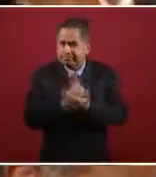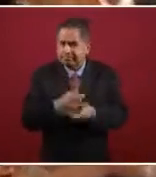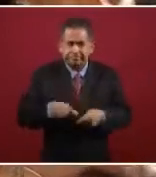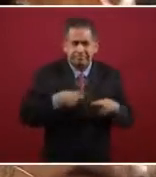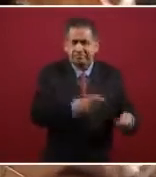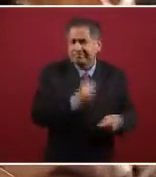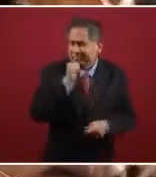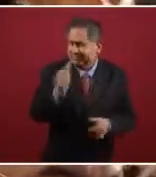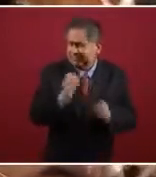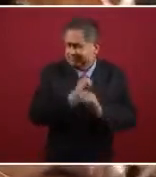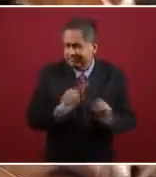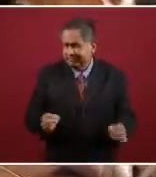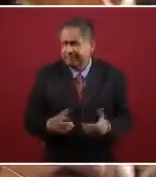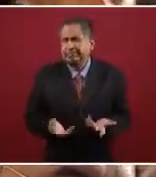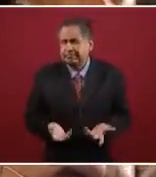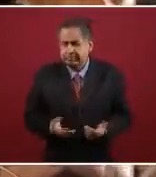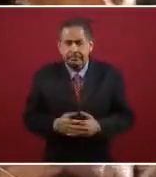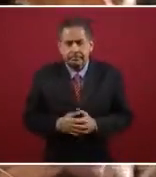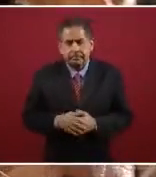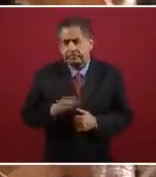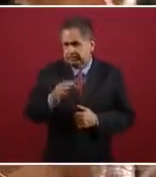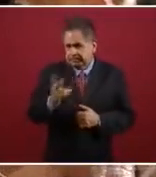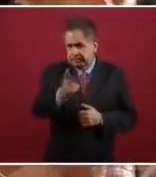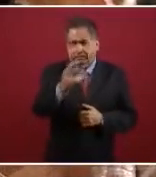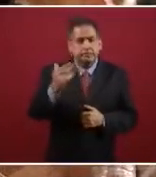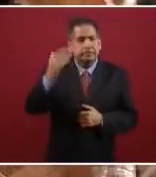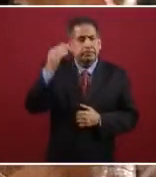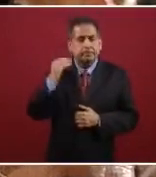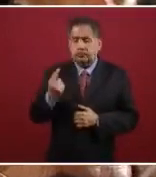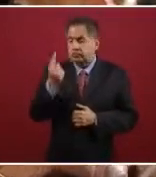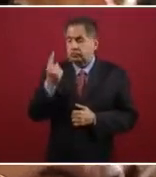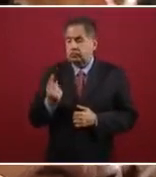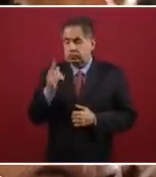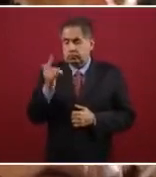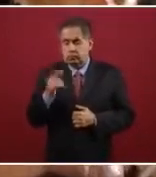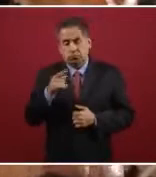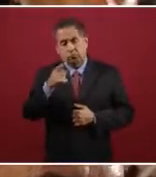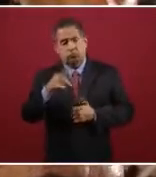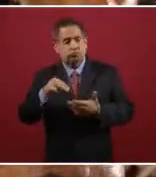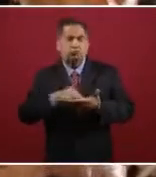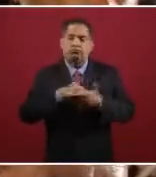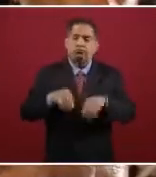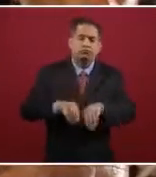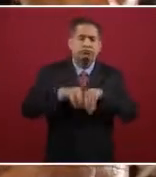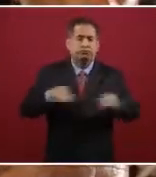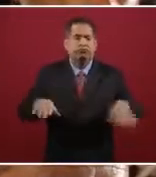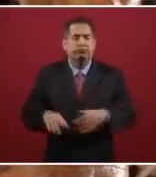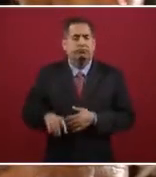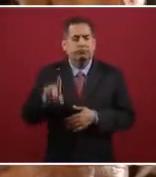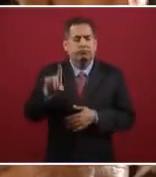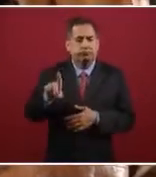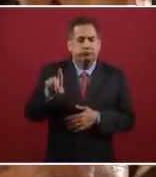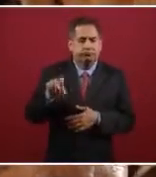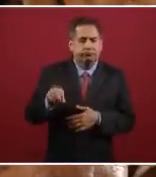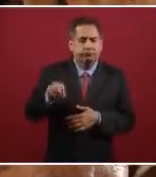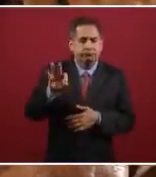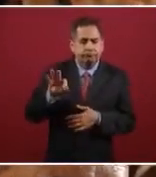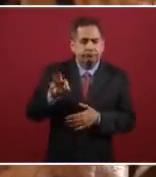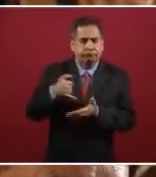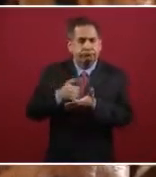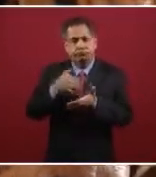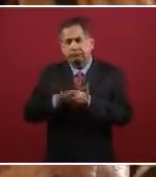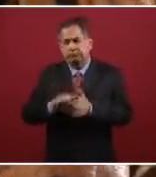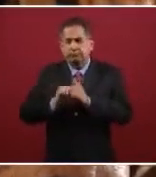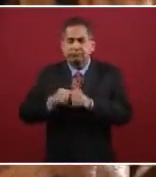presidente el pasado primero de julio usted firmó y fue publicado en el diario oficial de la federación el